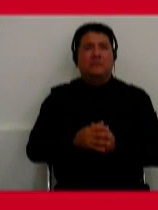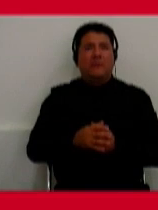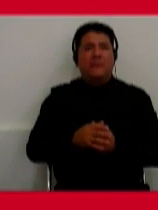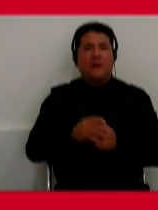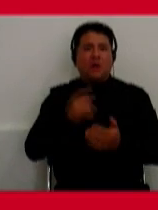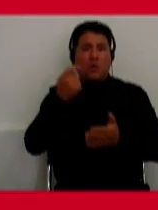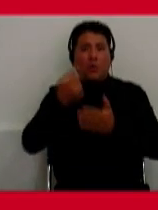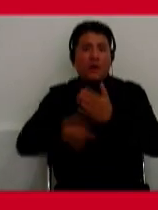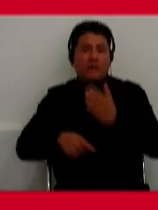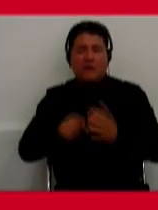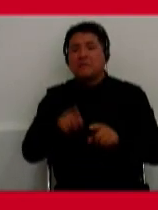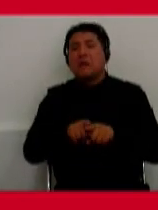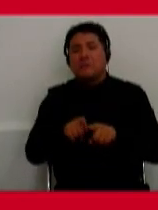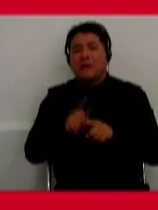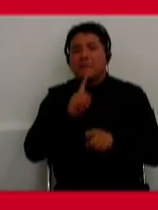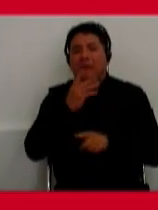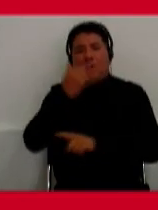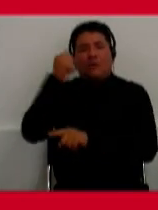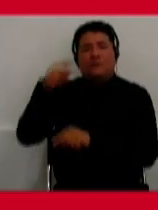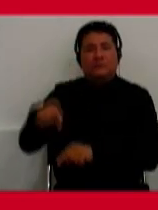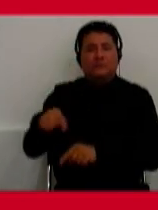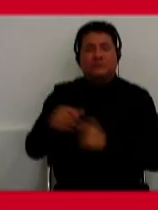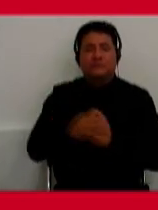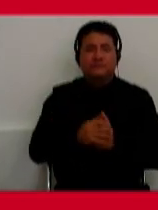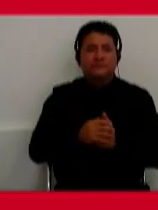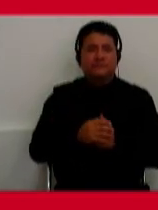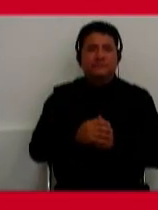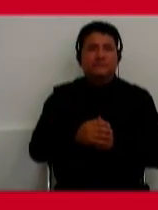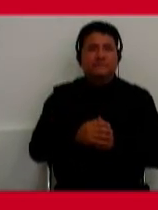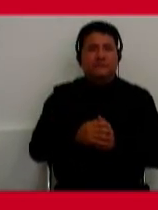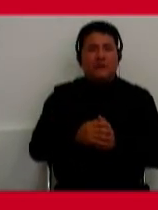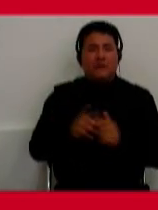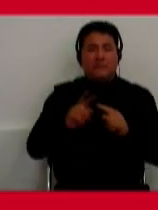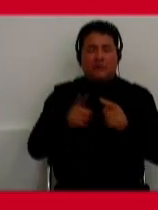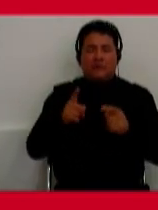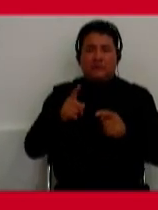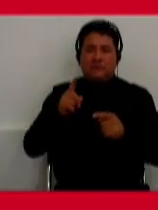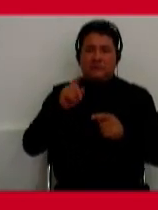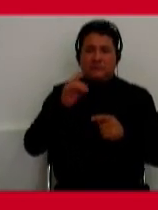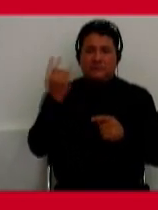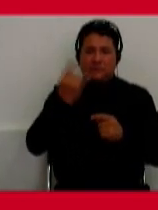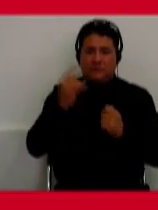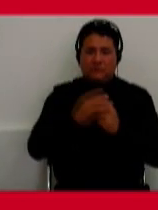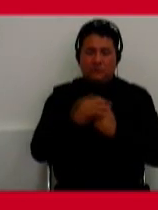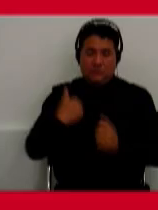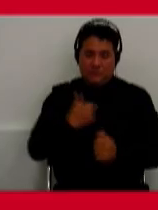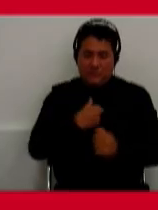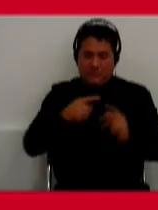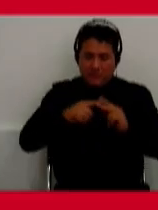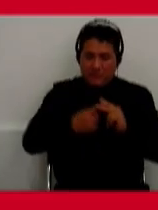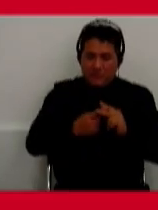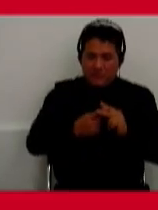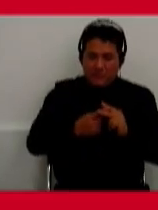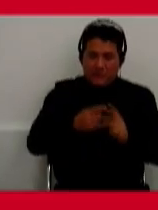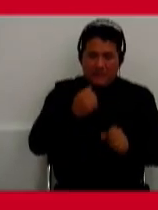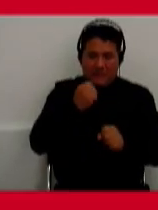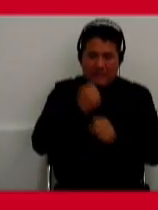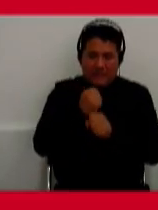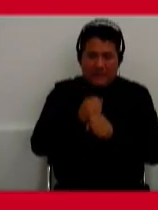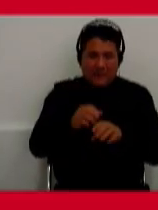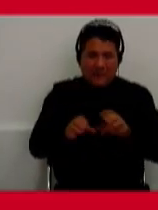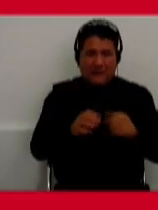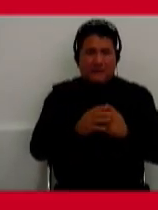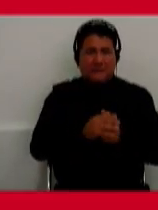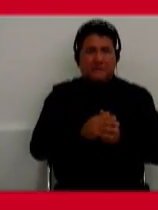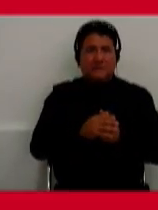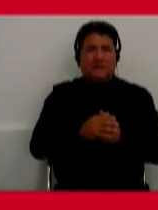lo prueba las estadísticas en Estados Unidos, que desde que empezaron a aplicar este método UDF, el índice de accidentes e